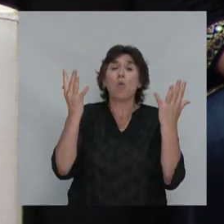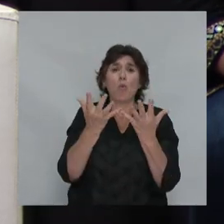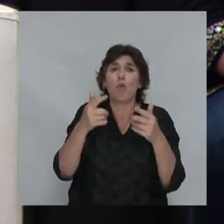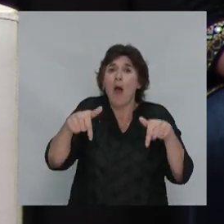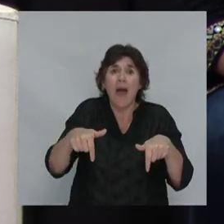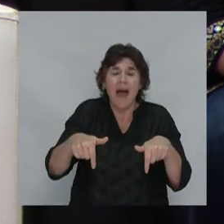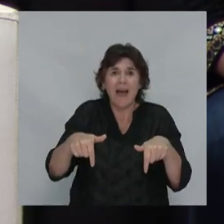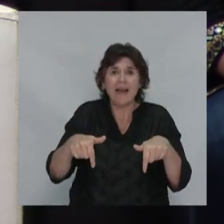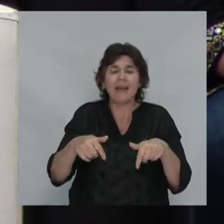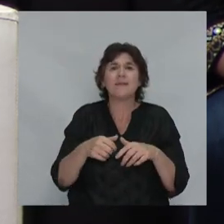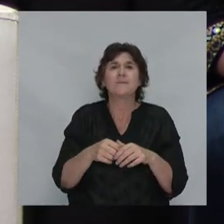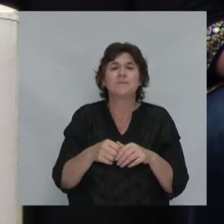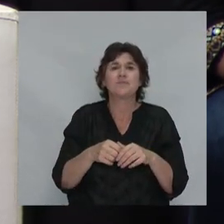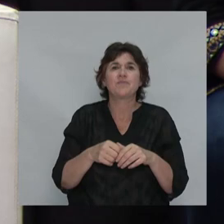donde